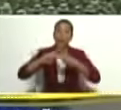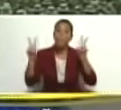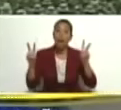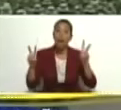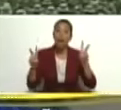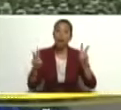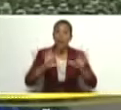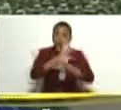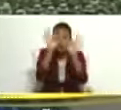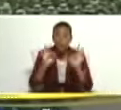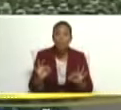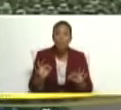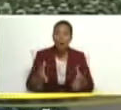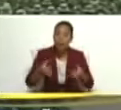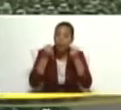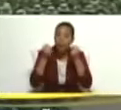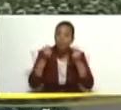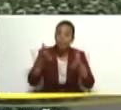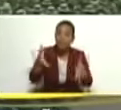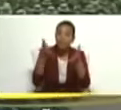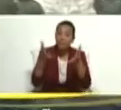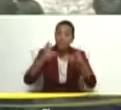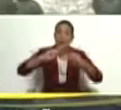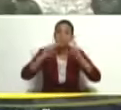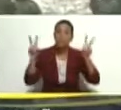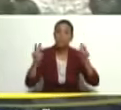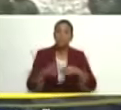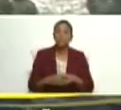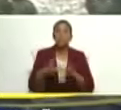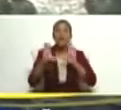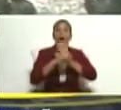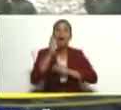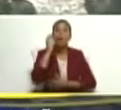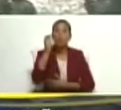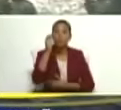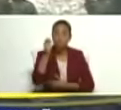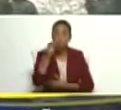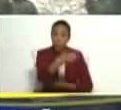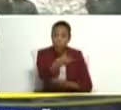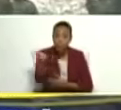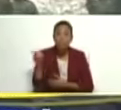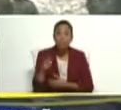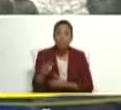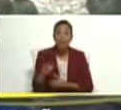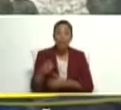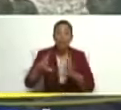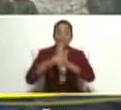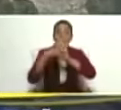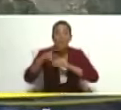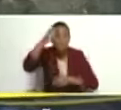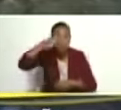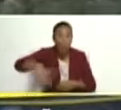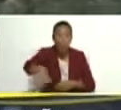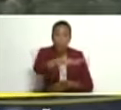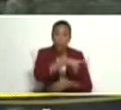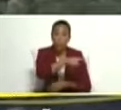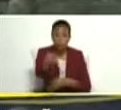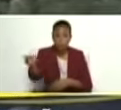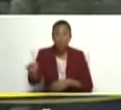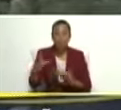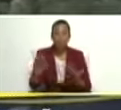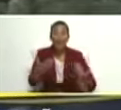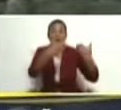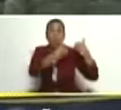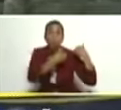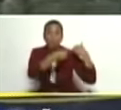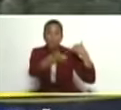interna, de la democracia y la constitución, de los derechos del pueblo,